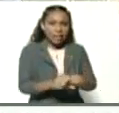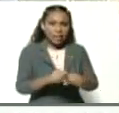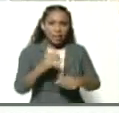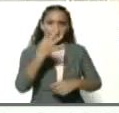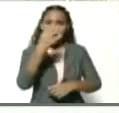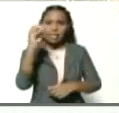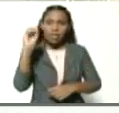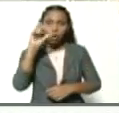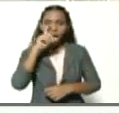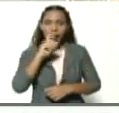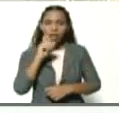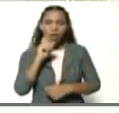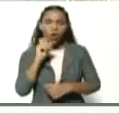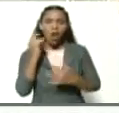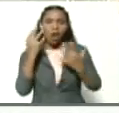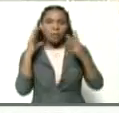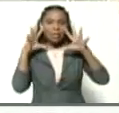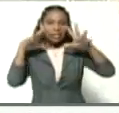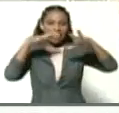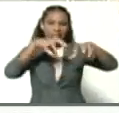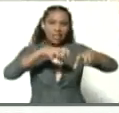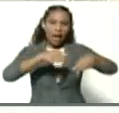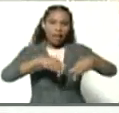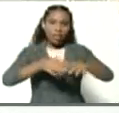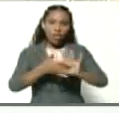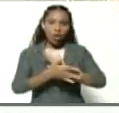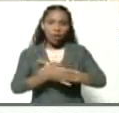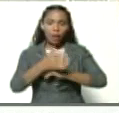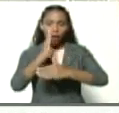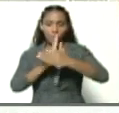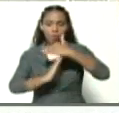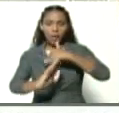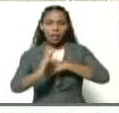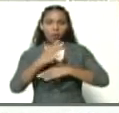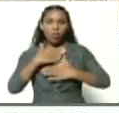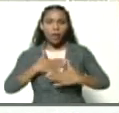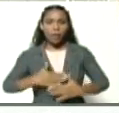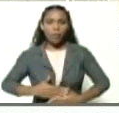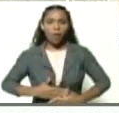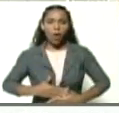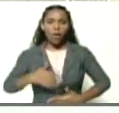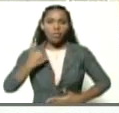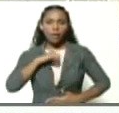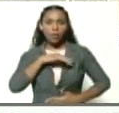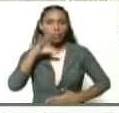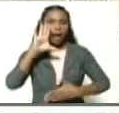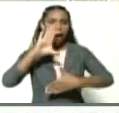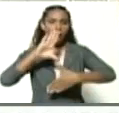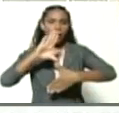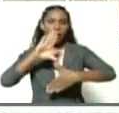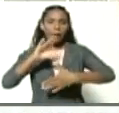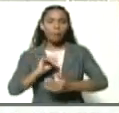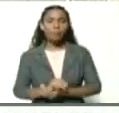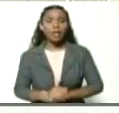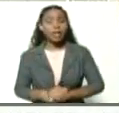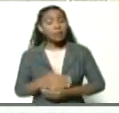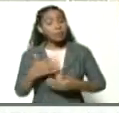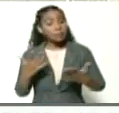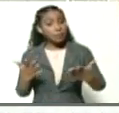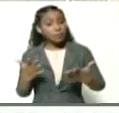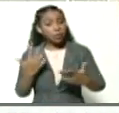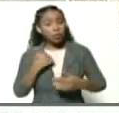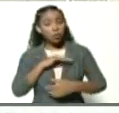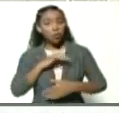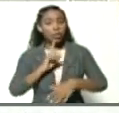años clavaron sus garras sobre el noble cuerpo de nuestra América. Así que es tiempo